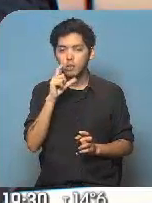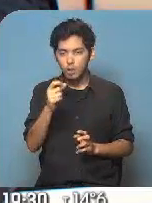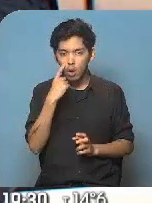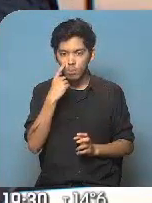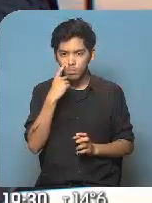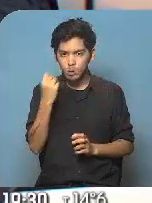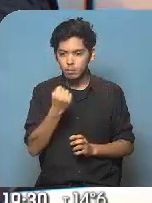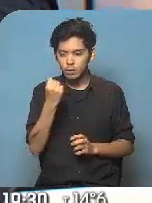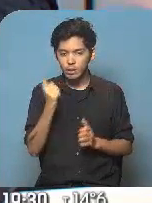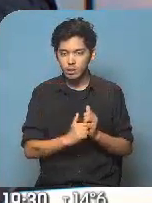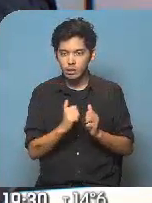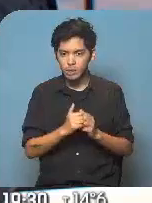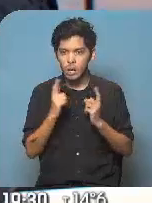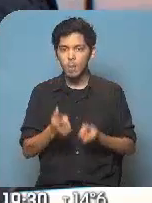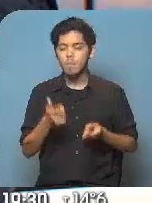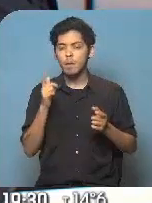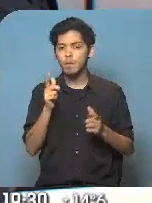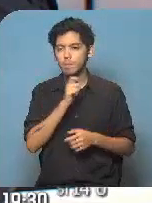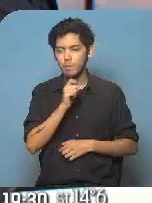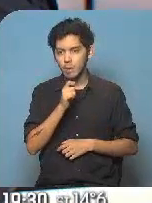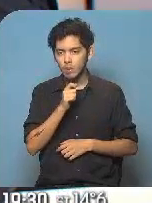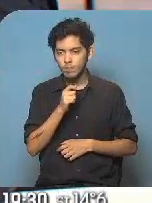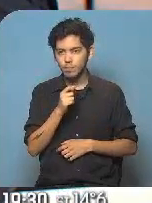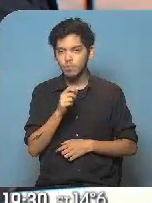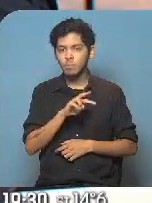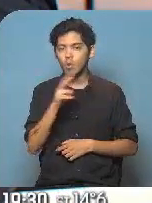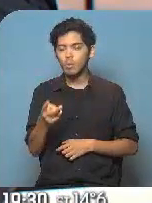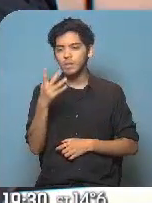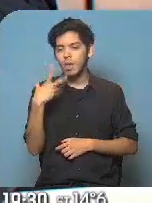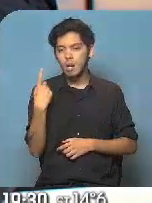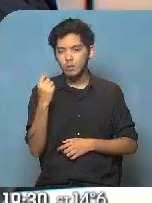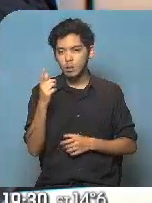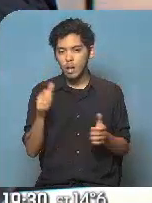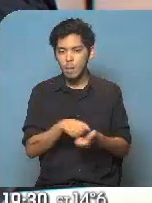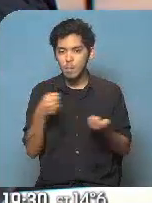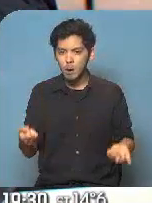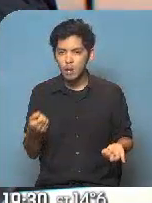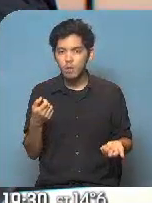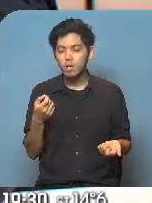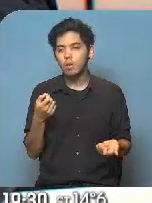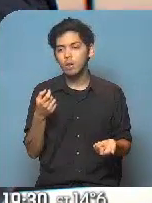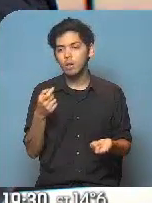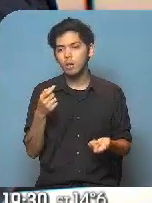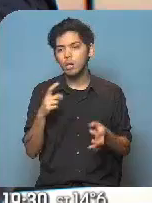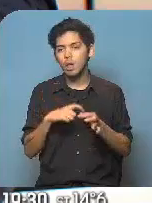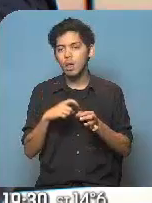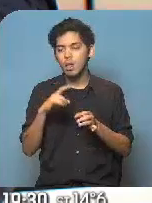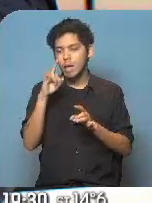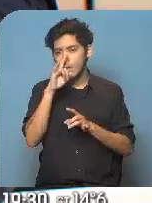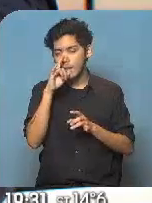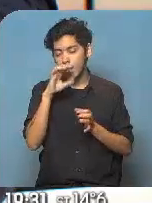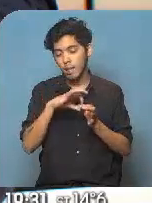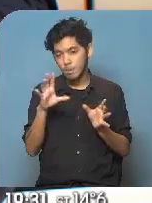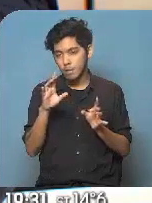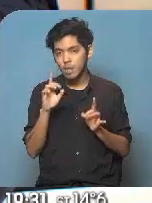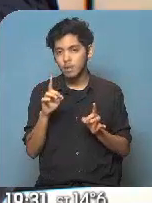reconocido historiador, pero también es periodista, es codirector del periódico independiente Comunidades, pero también es